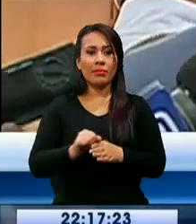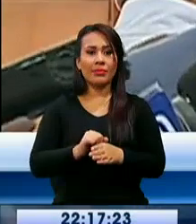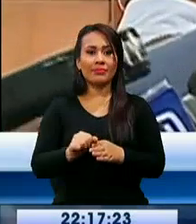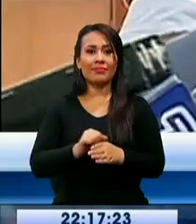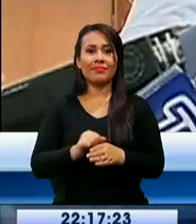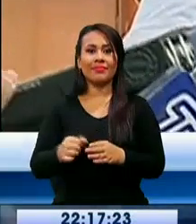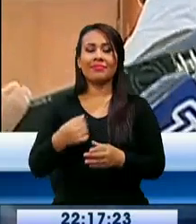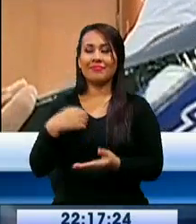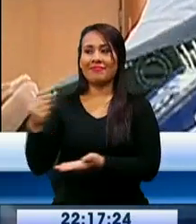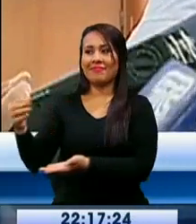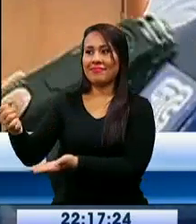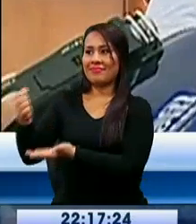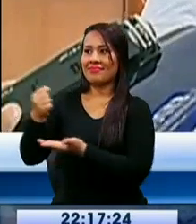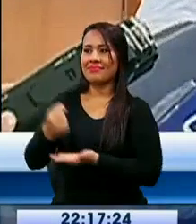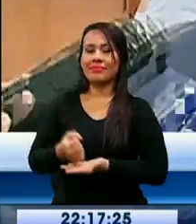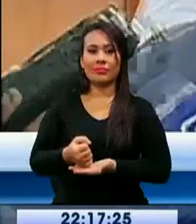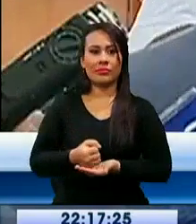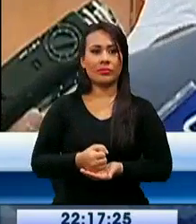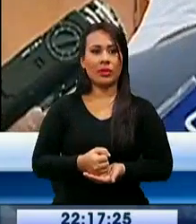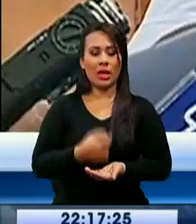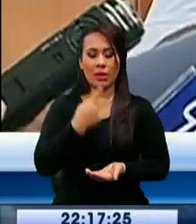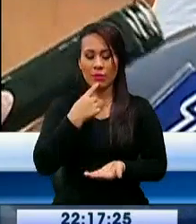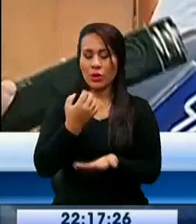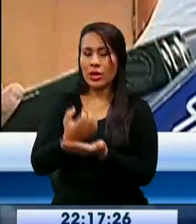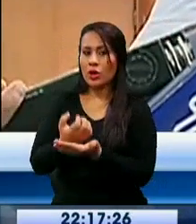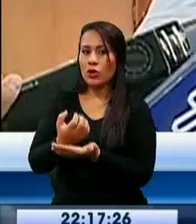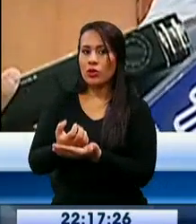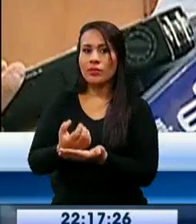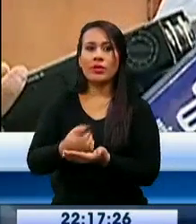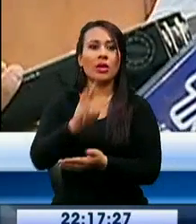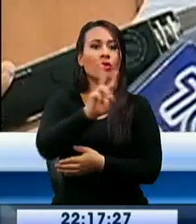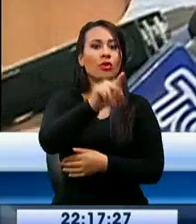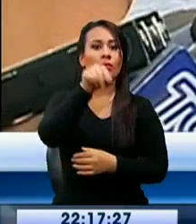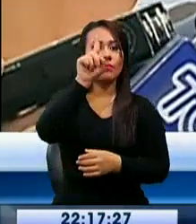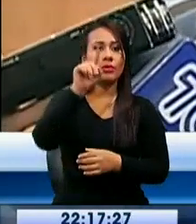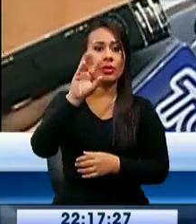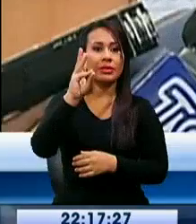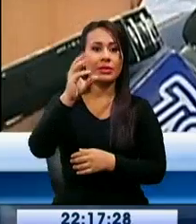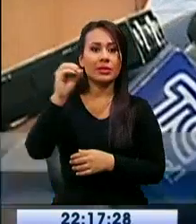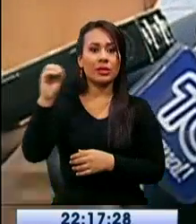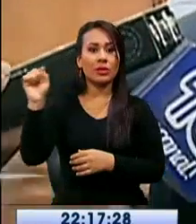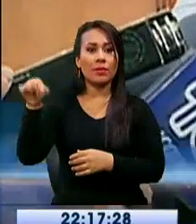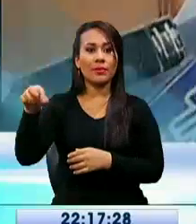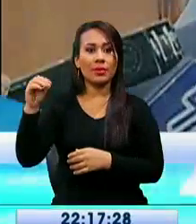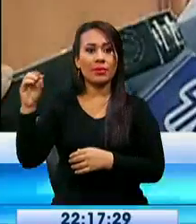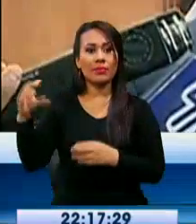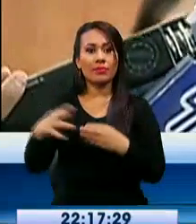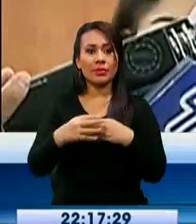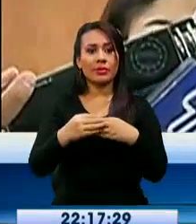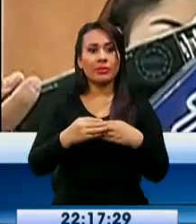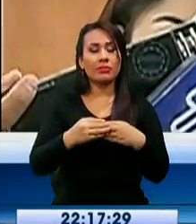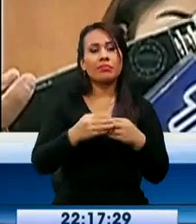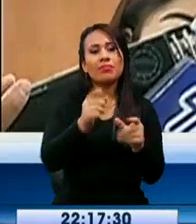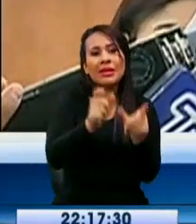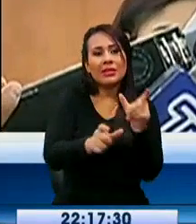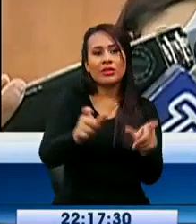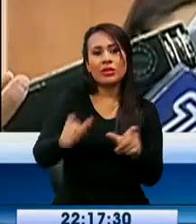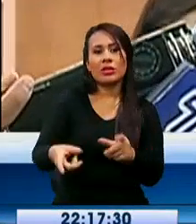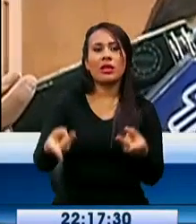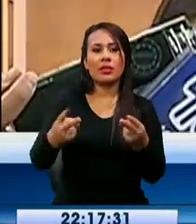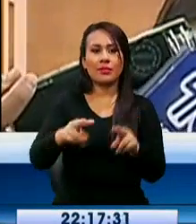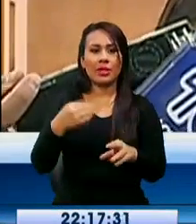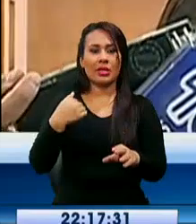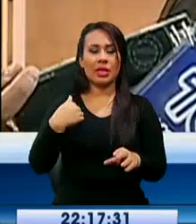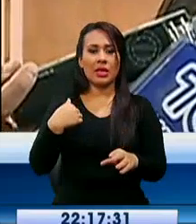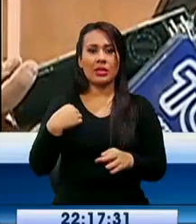una bolsa, ¿no?, de por economías de escala de 2.600.000 personas, ¿no?, que además tienen relación